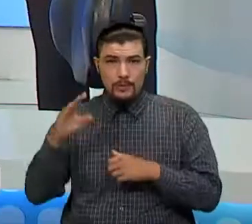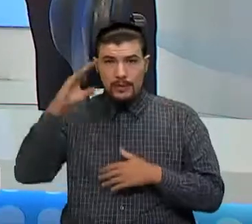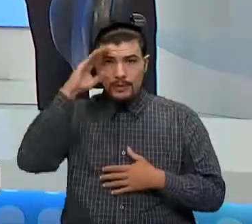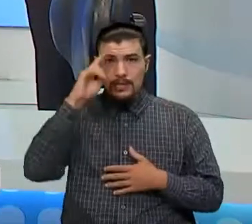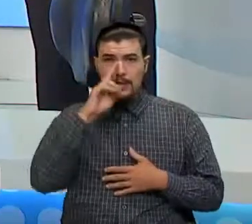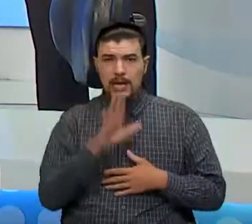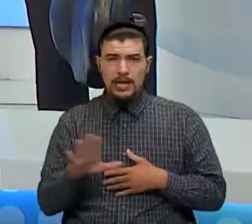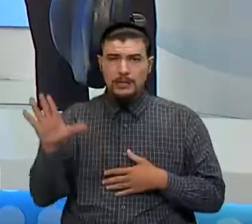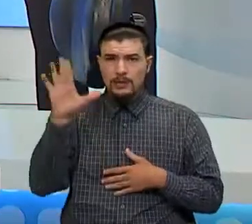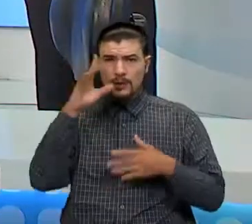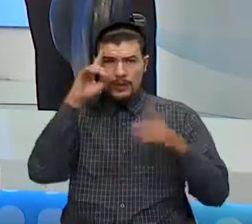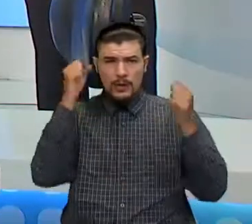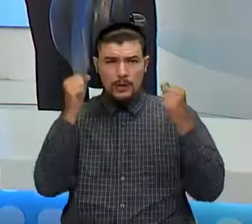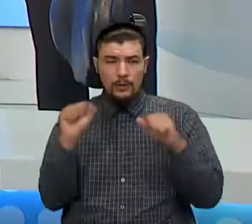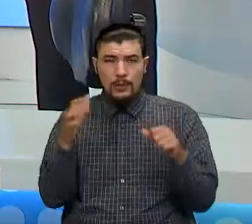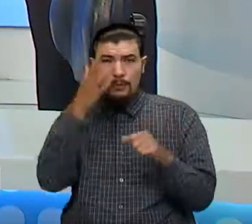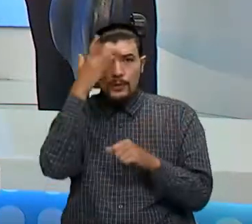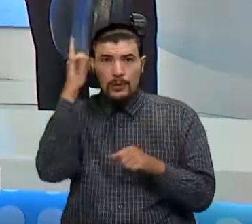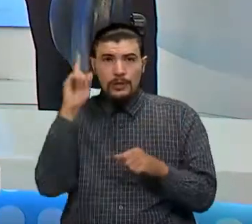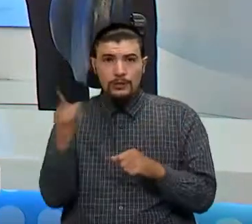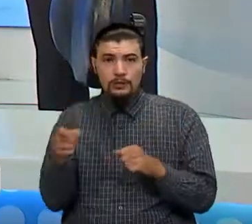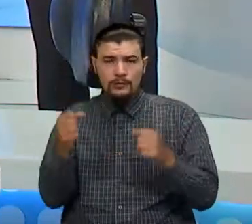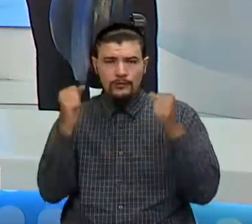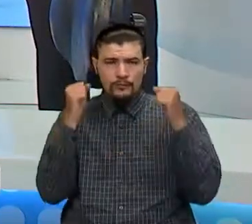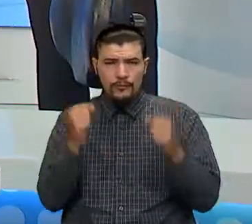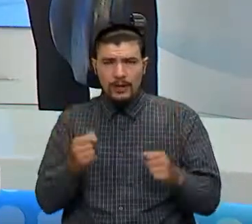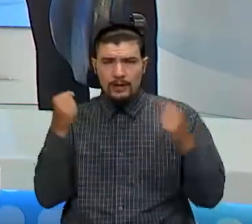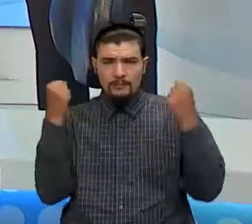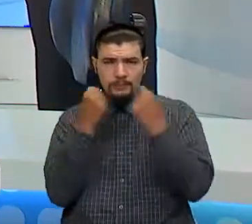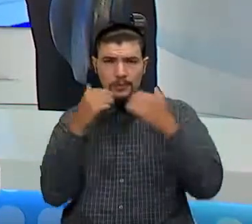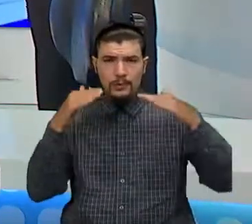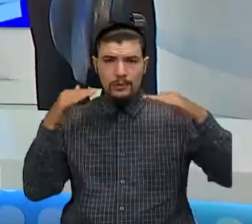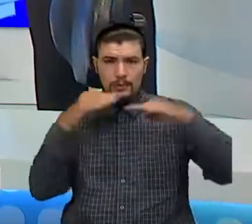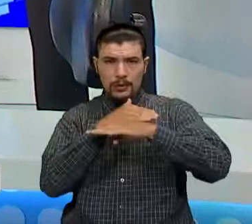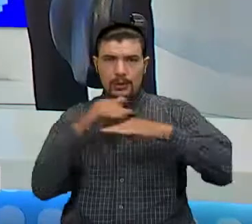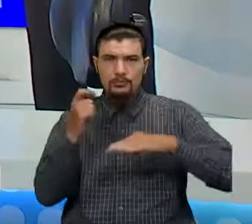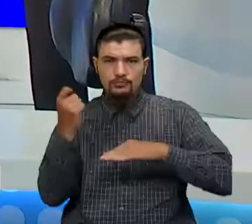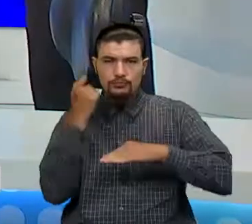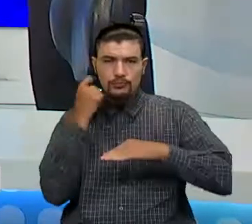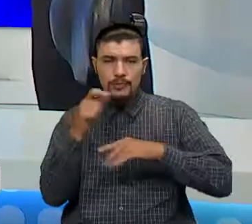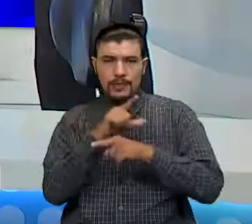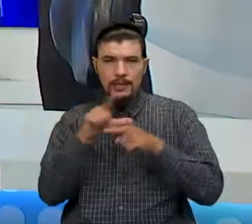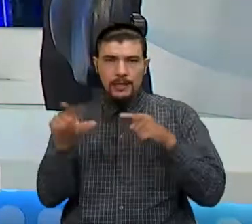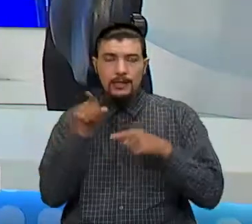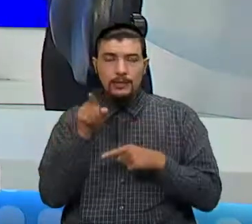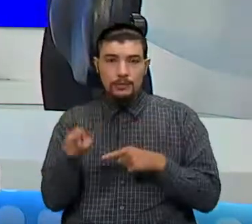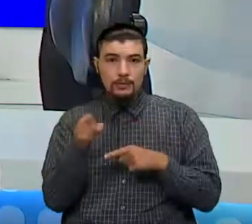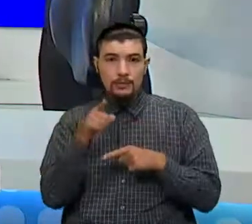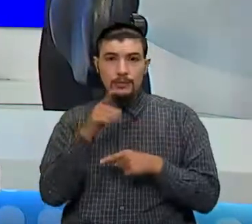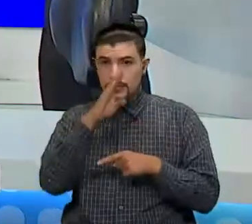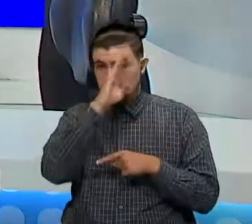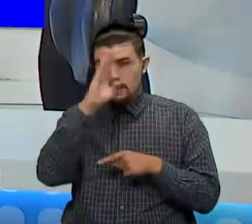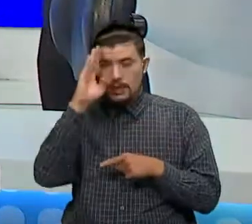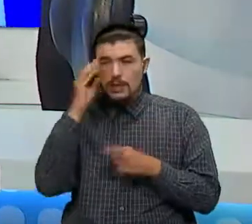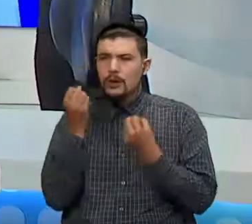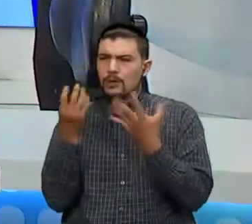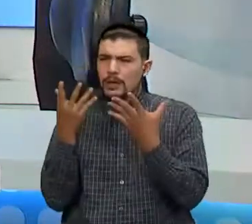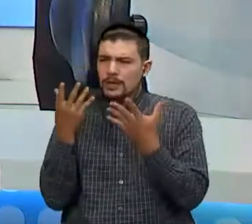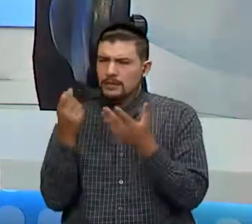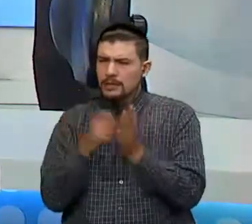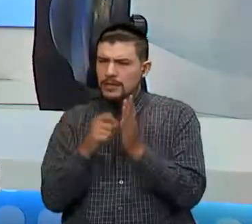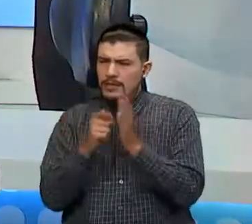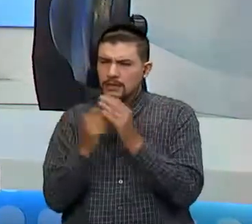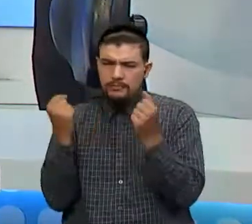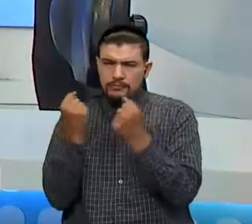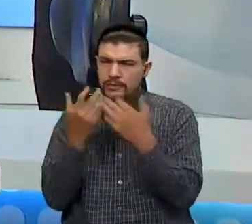las autoridades están preocupadas por el aumento en los accidentes de tránsito que se han registrado, sobre todo en el último fin de semana. Heriberto, buenas tardes. ¿De cuántos accidentes estamos